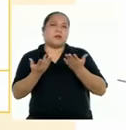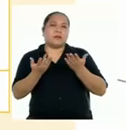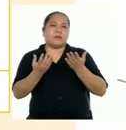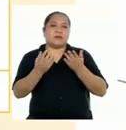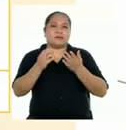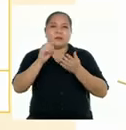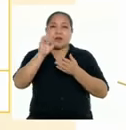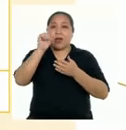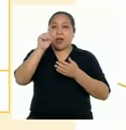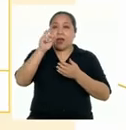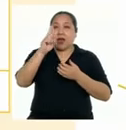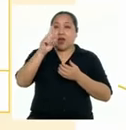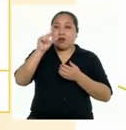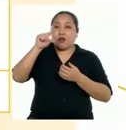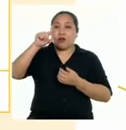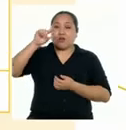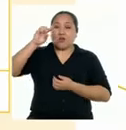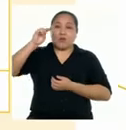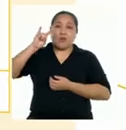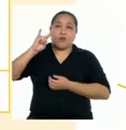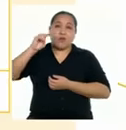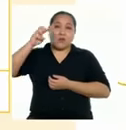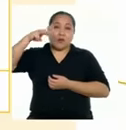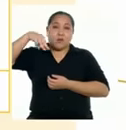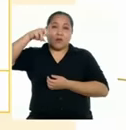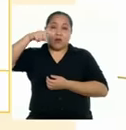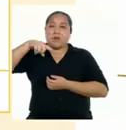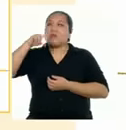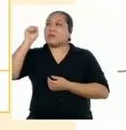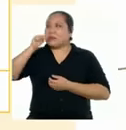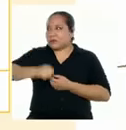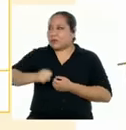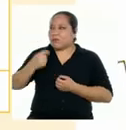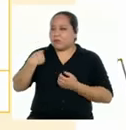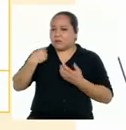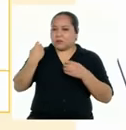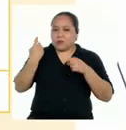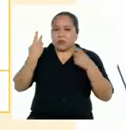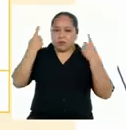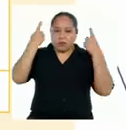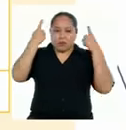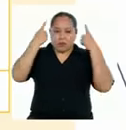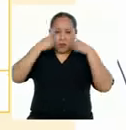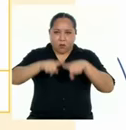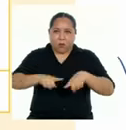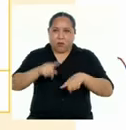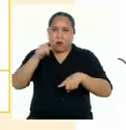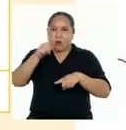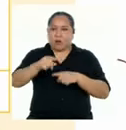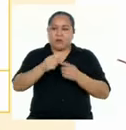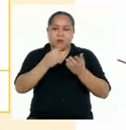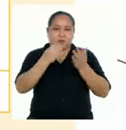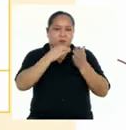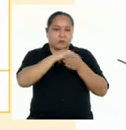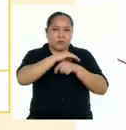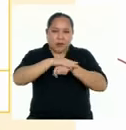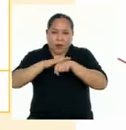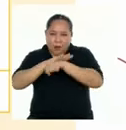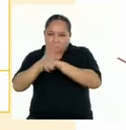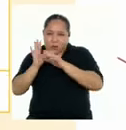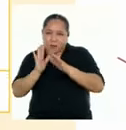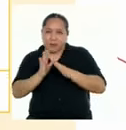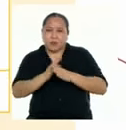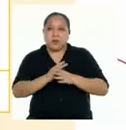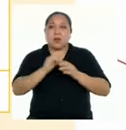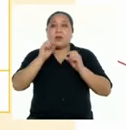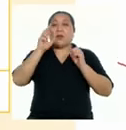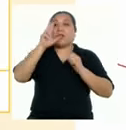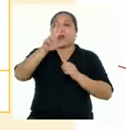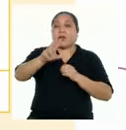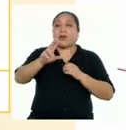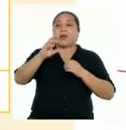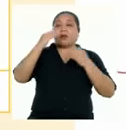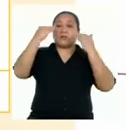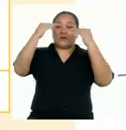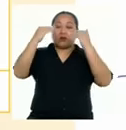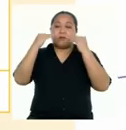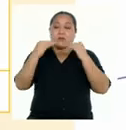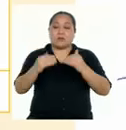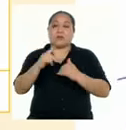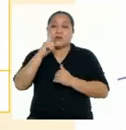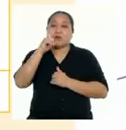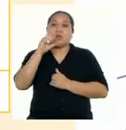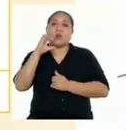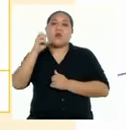sí es innegable, porque lo tuve en cuenta desde la planificación. Tengo una introducción donde planteo mi tesis, 3 argumentos que la sustenten y